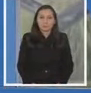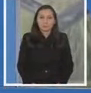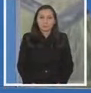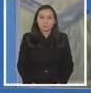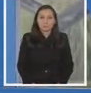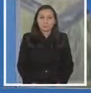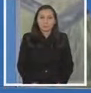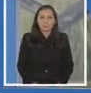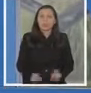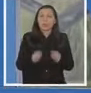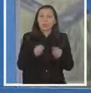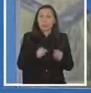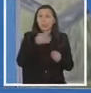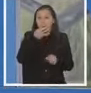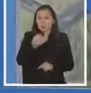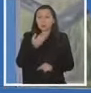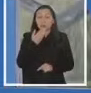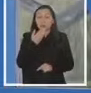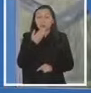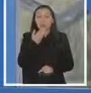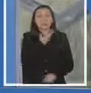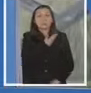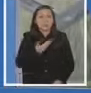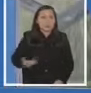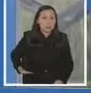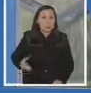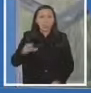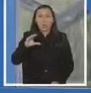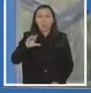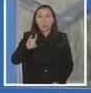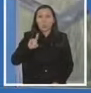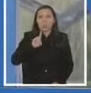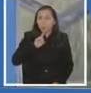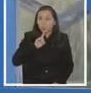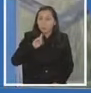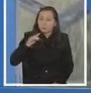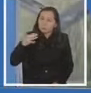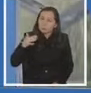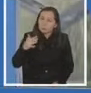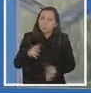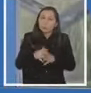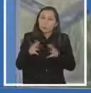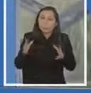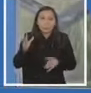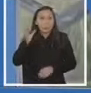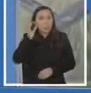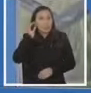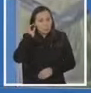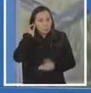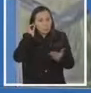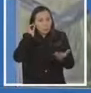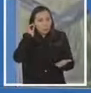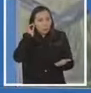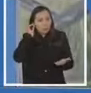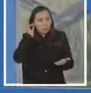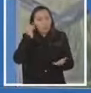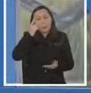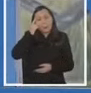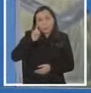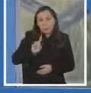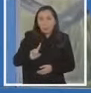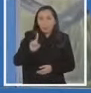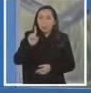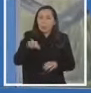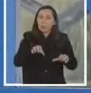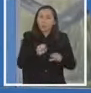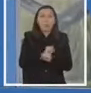Y ahí lo mencionaba también el presidente de la CUT, es tremendamente importante para las mujeres, pero hay